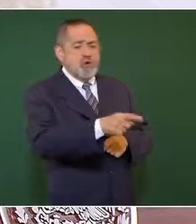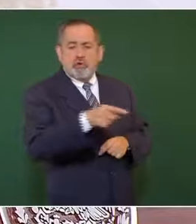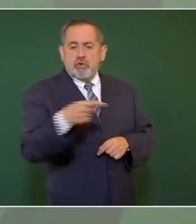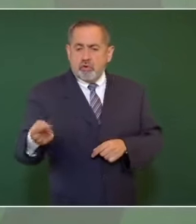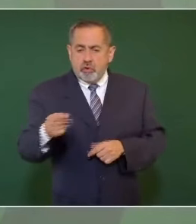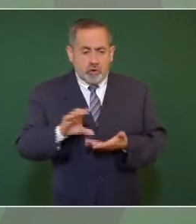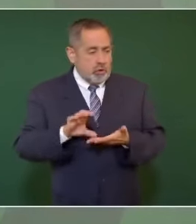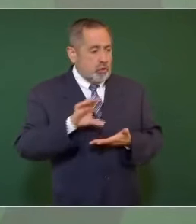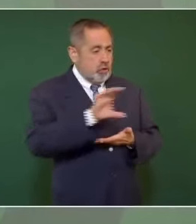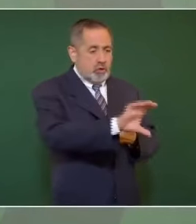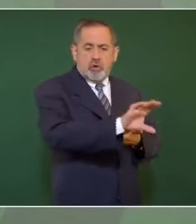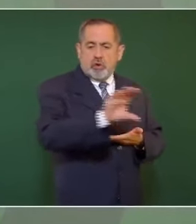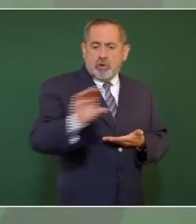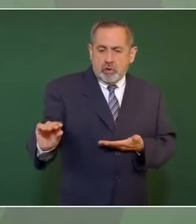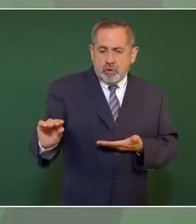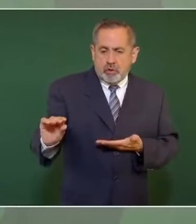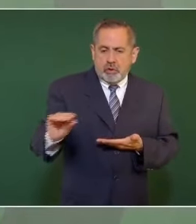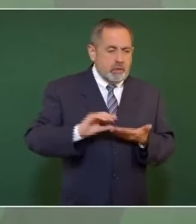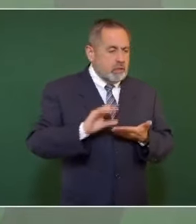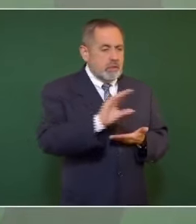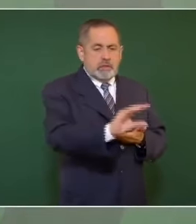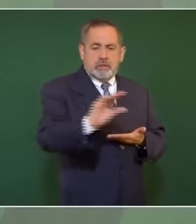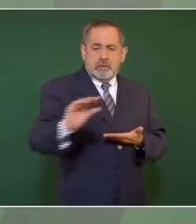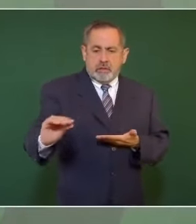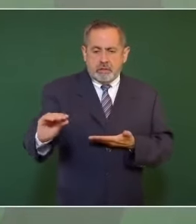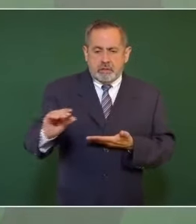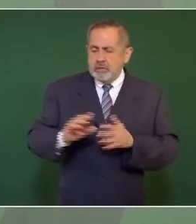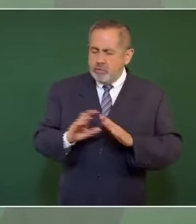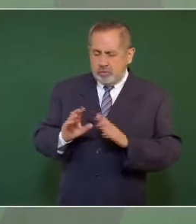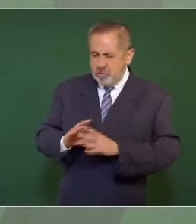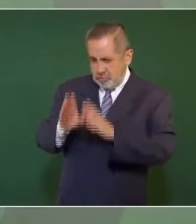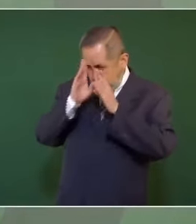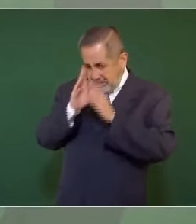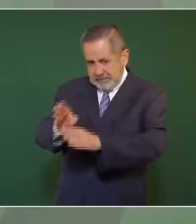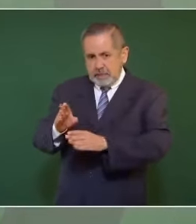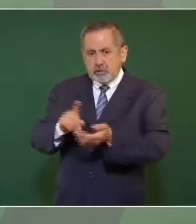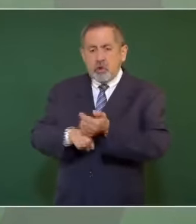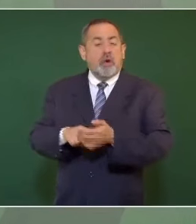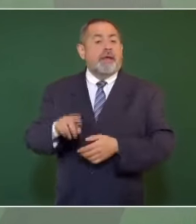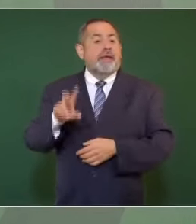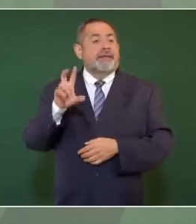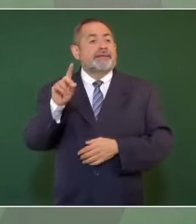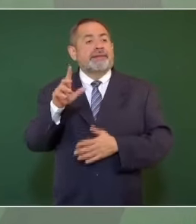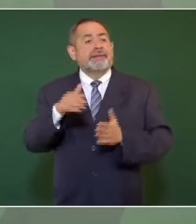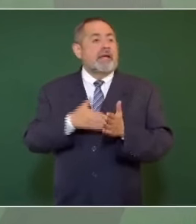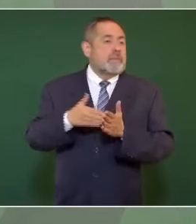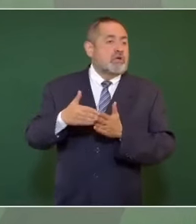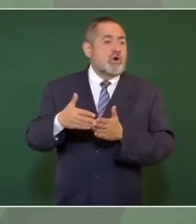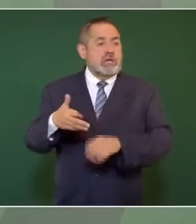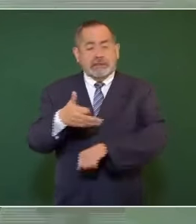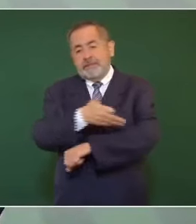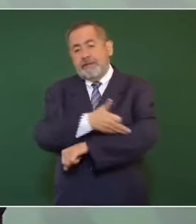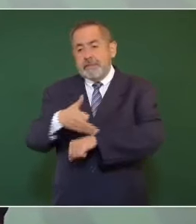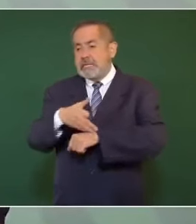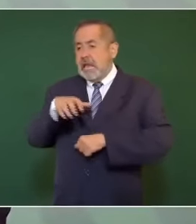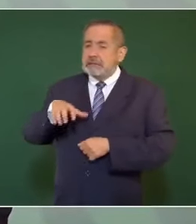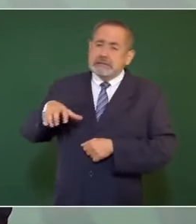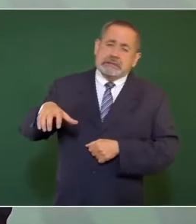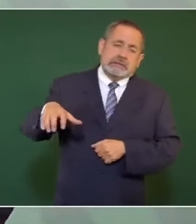Estamos apoyando de manera directa a 30 millones de